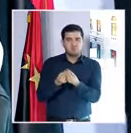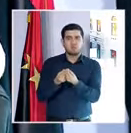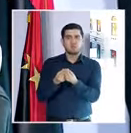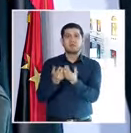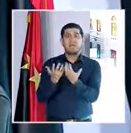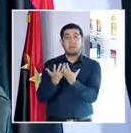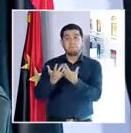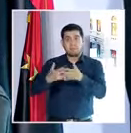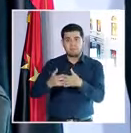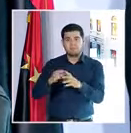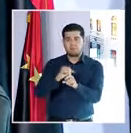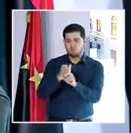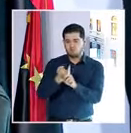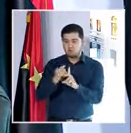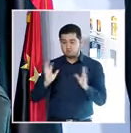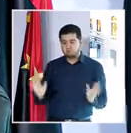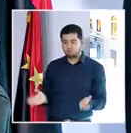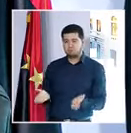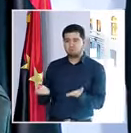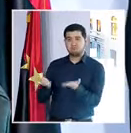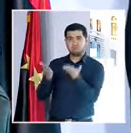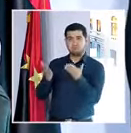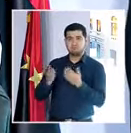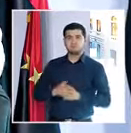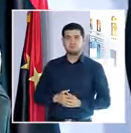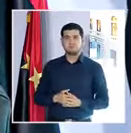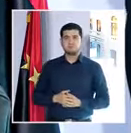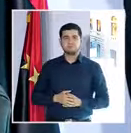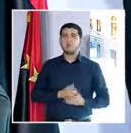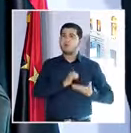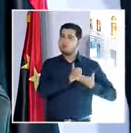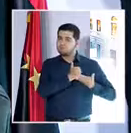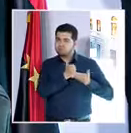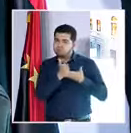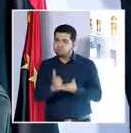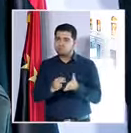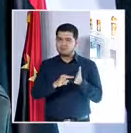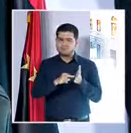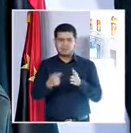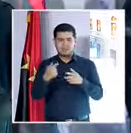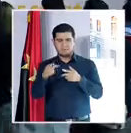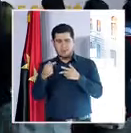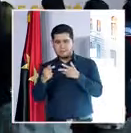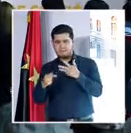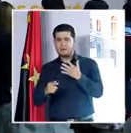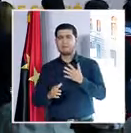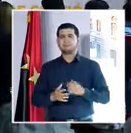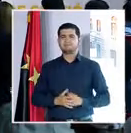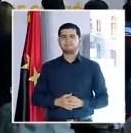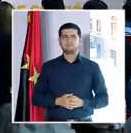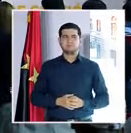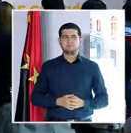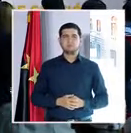emprendimiento social para los miembros de la tercera edad, con ayudas técnicas, en fin.